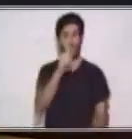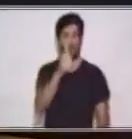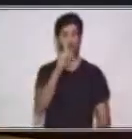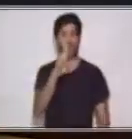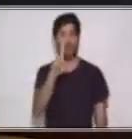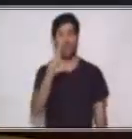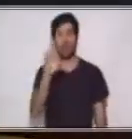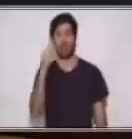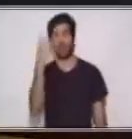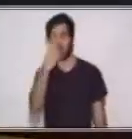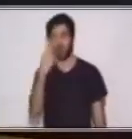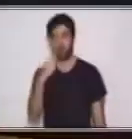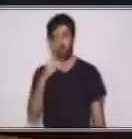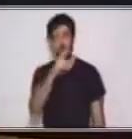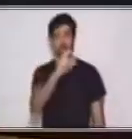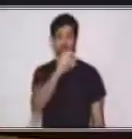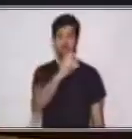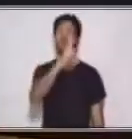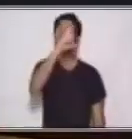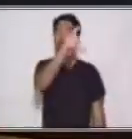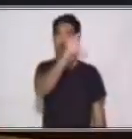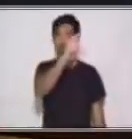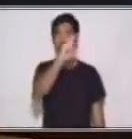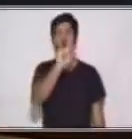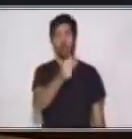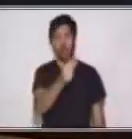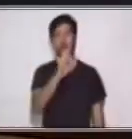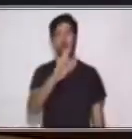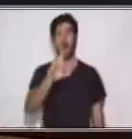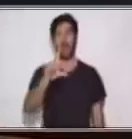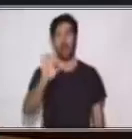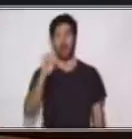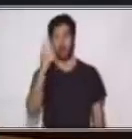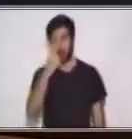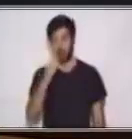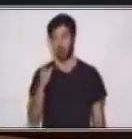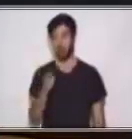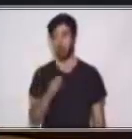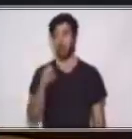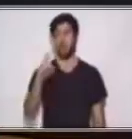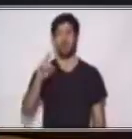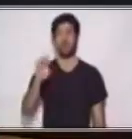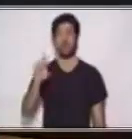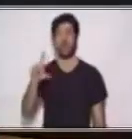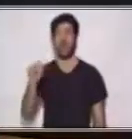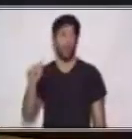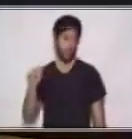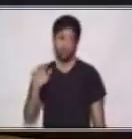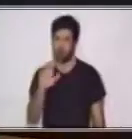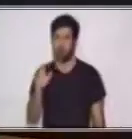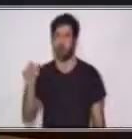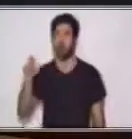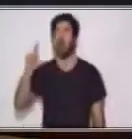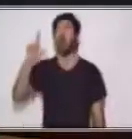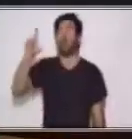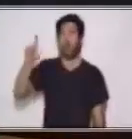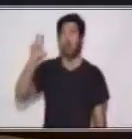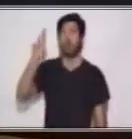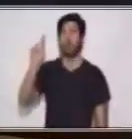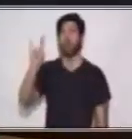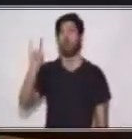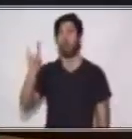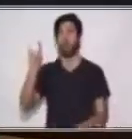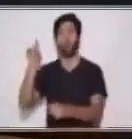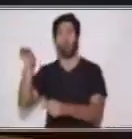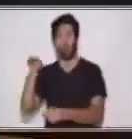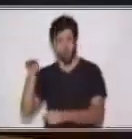Las preposiciones y el artículo en este caso pues no se escribe con mayúscula, pero Cruz en este momento cumple función de apellido, o sea, es